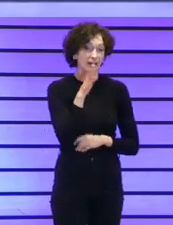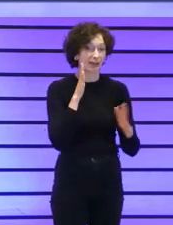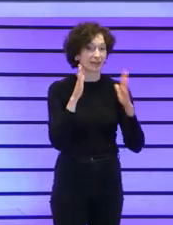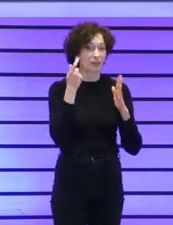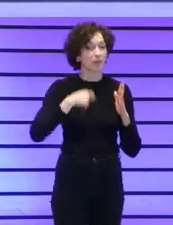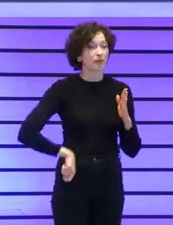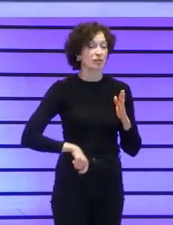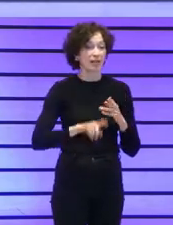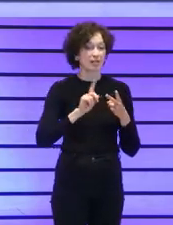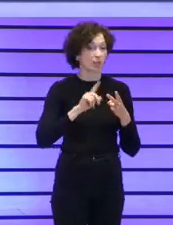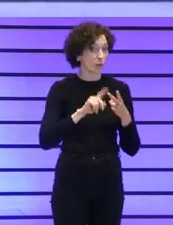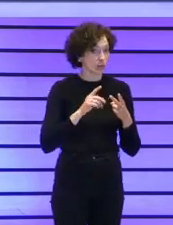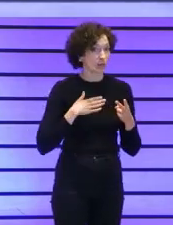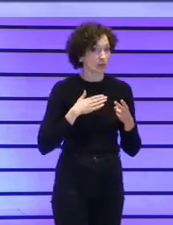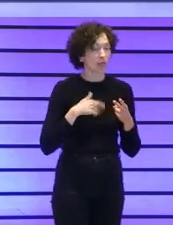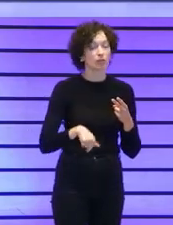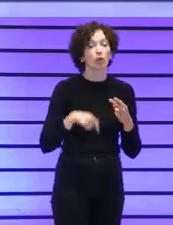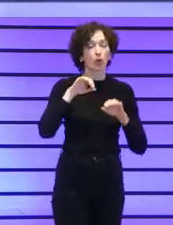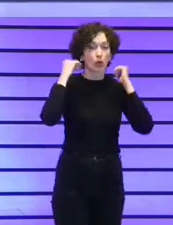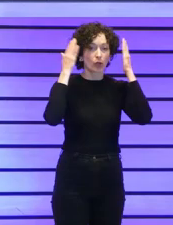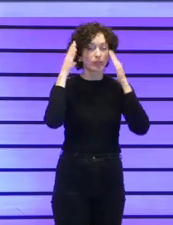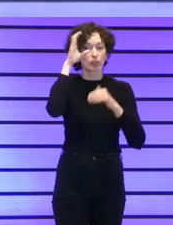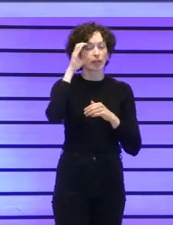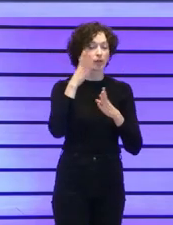profesional, pues voy a muchos congresos científicos, ¿no?